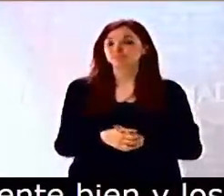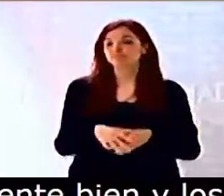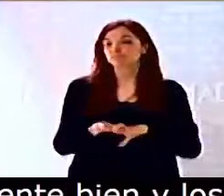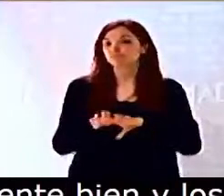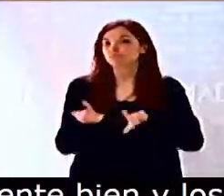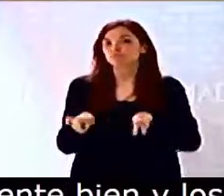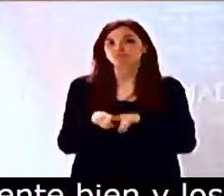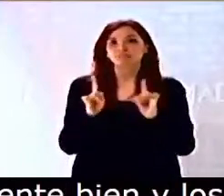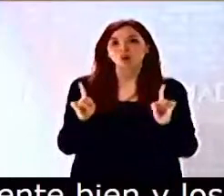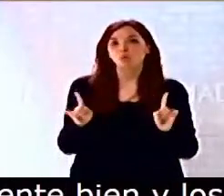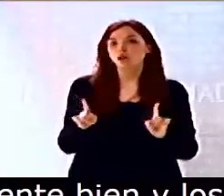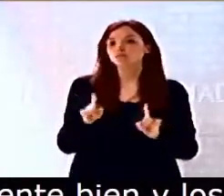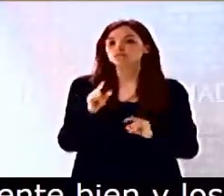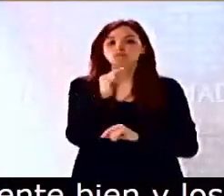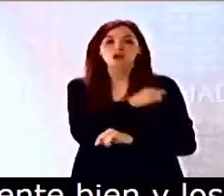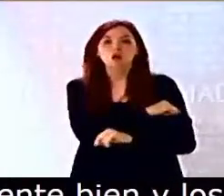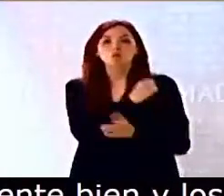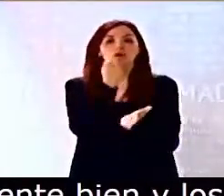independientemente de cuál sea la vacuna.